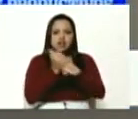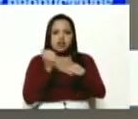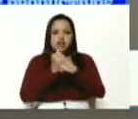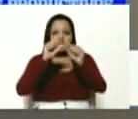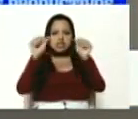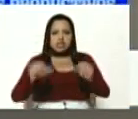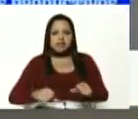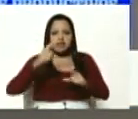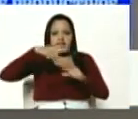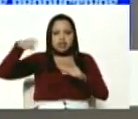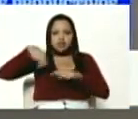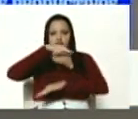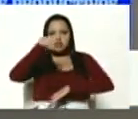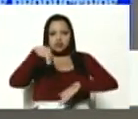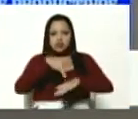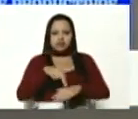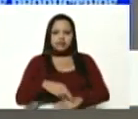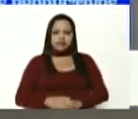nacional